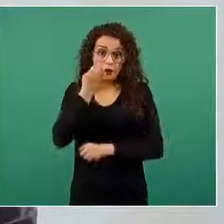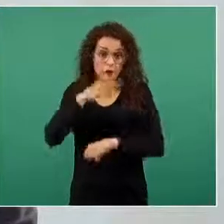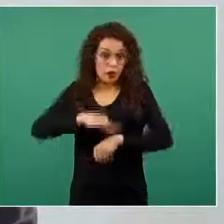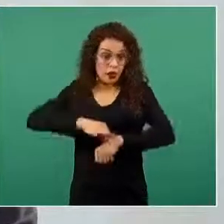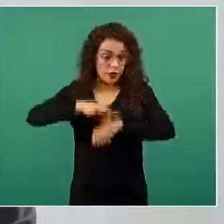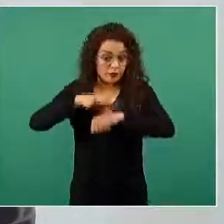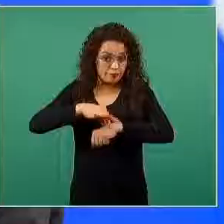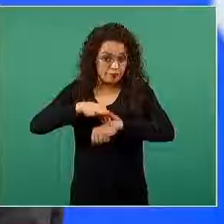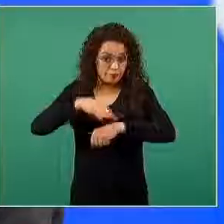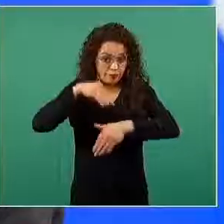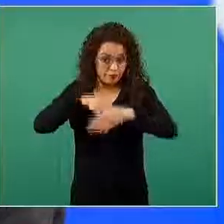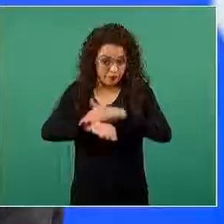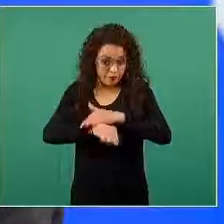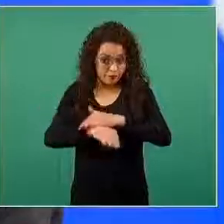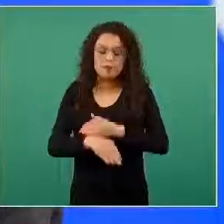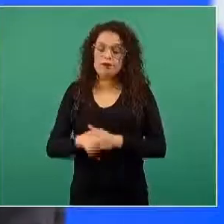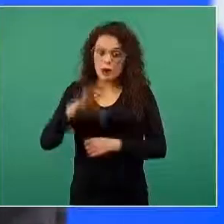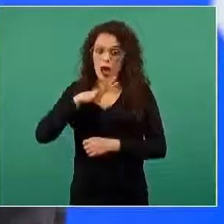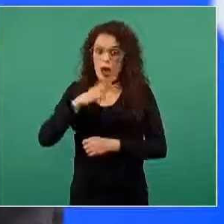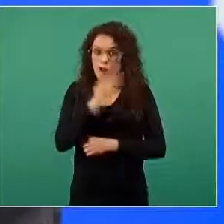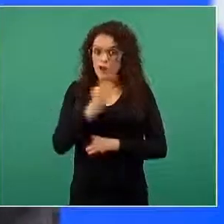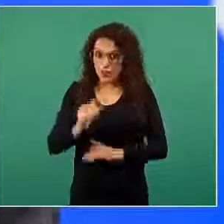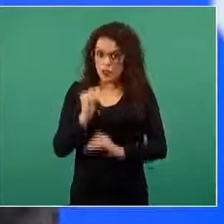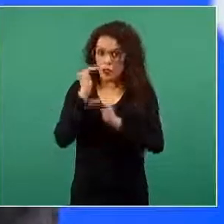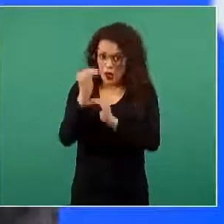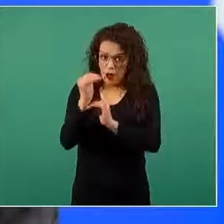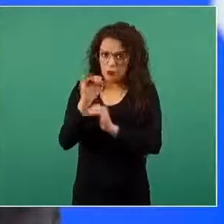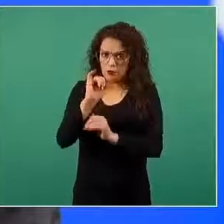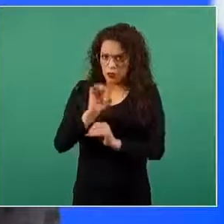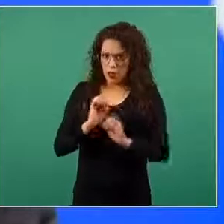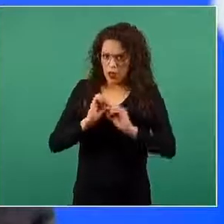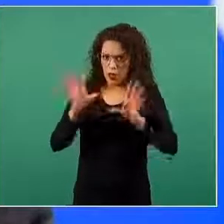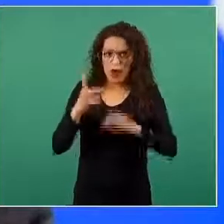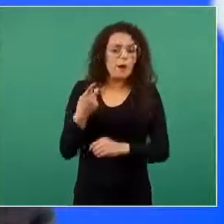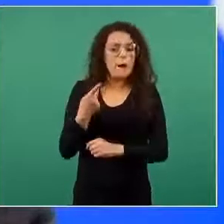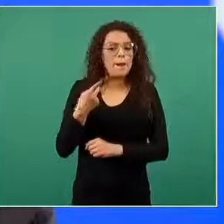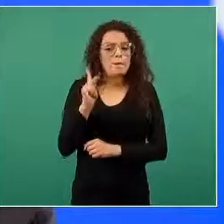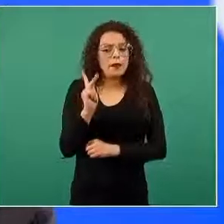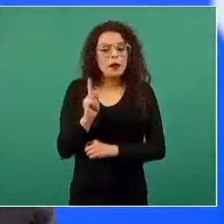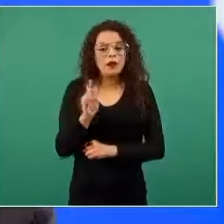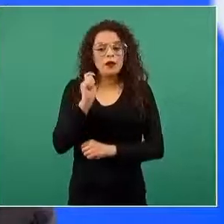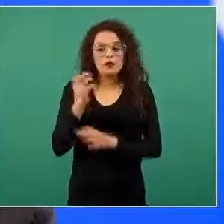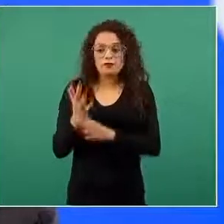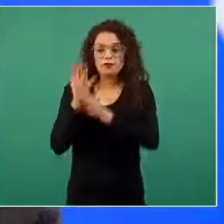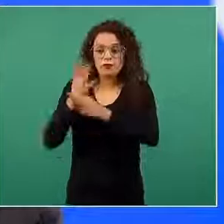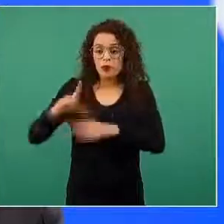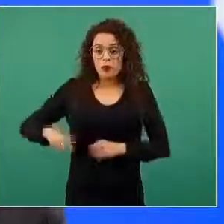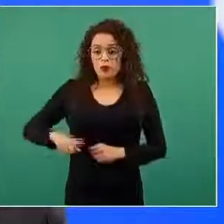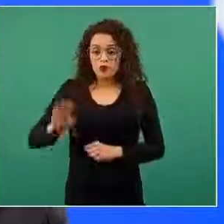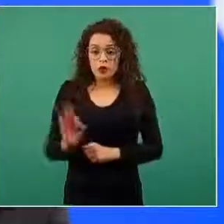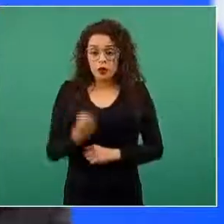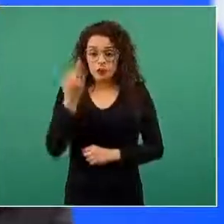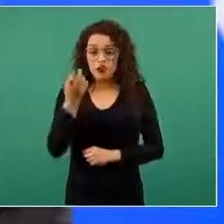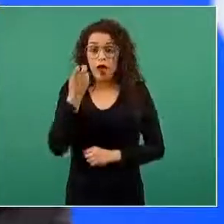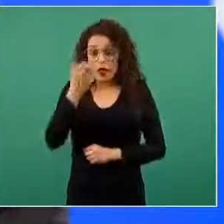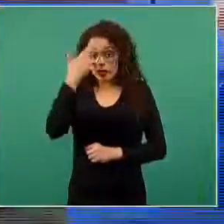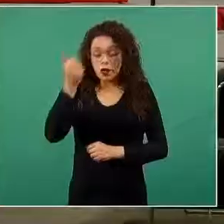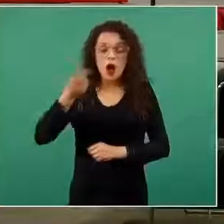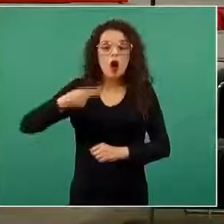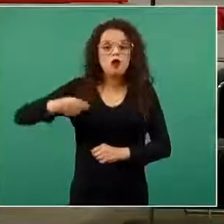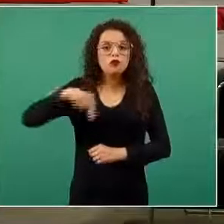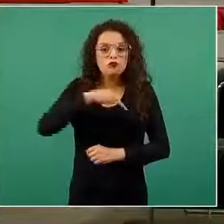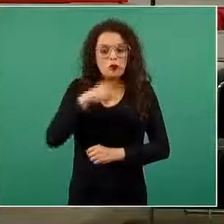una fecha límite, pero, insisto, nosotros, en base a las indicaciones del gobierno federal, es que nosotros nos